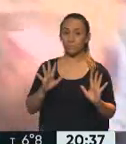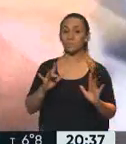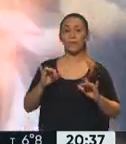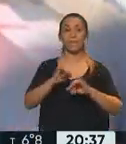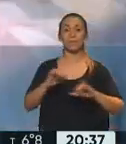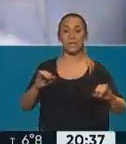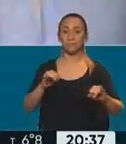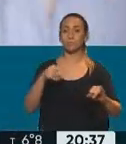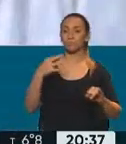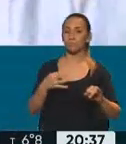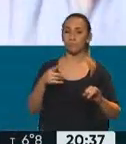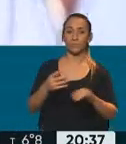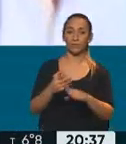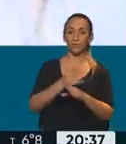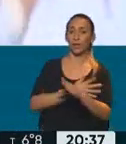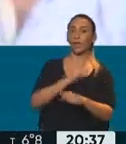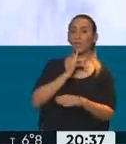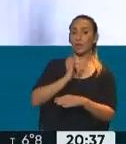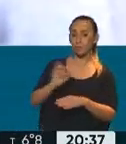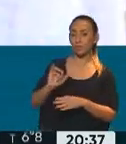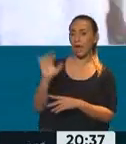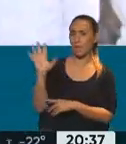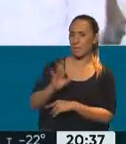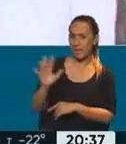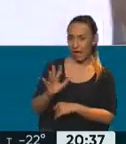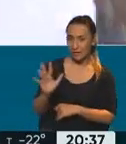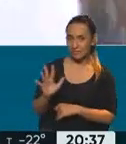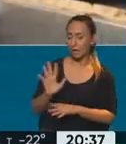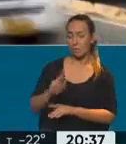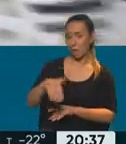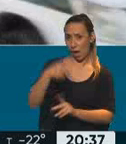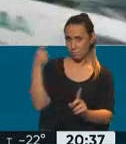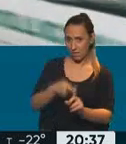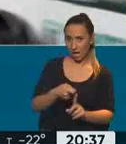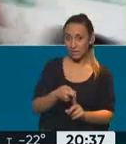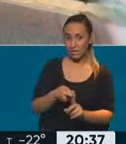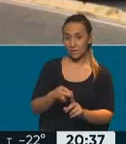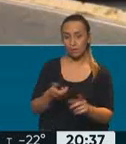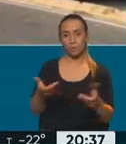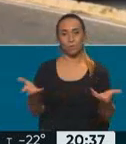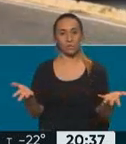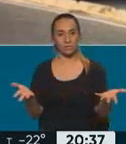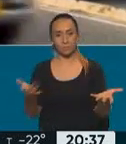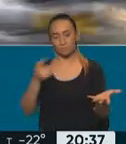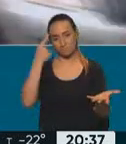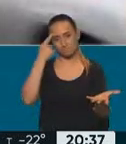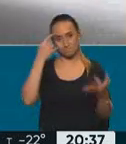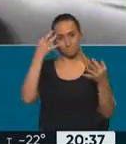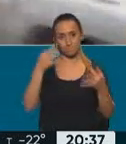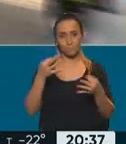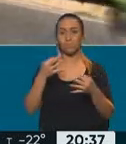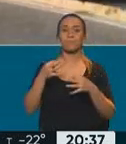recibieron denuncias, amenazas de muerte directamente y por eso debió suspender